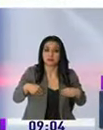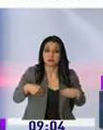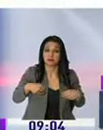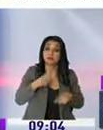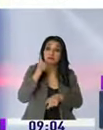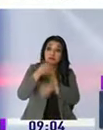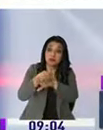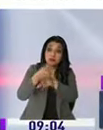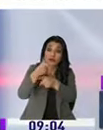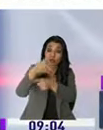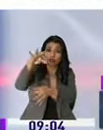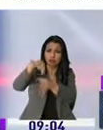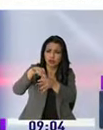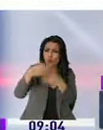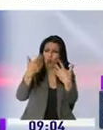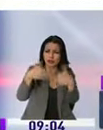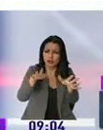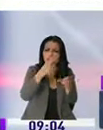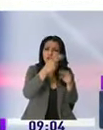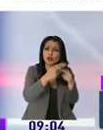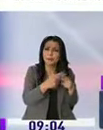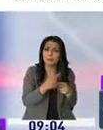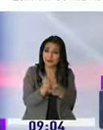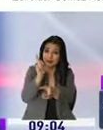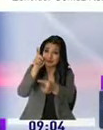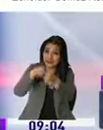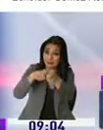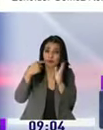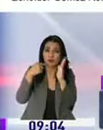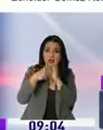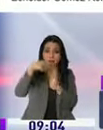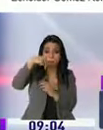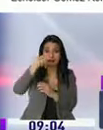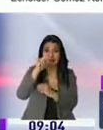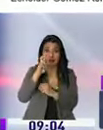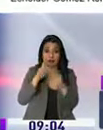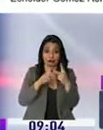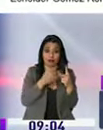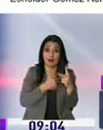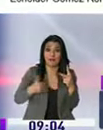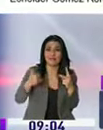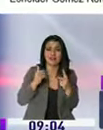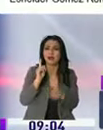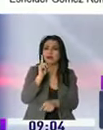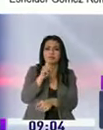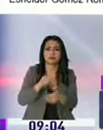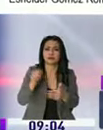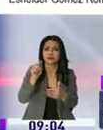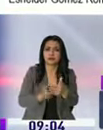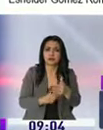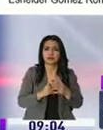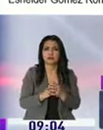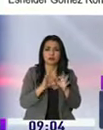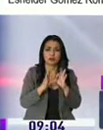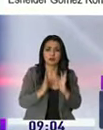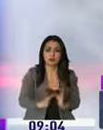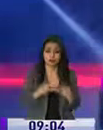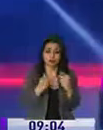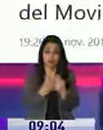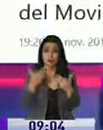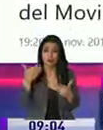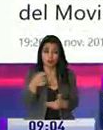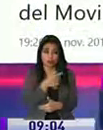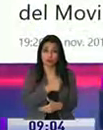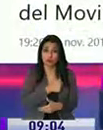CNE que no inscriba cualquier nombramiento ilegal de Ricardo Patiño y Gabriela Rivadeneira. Compañeros, País no es de su